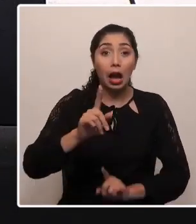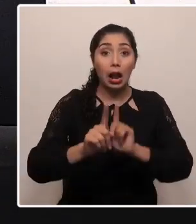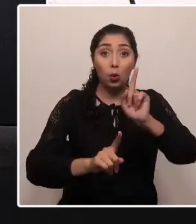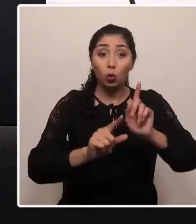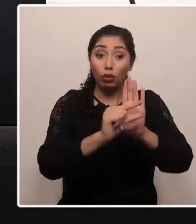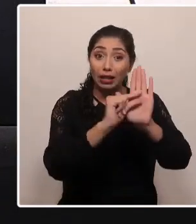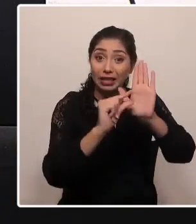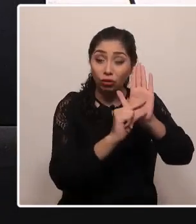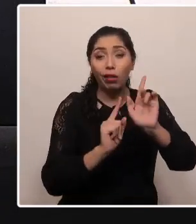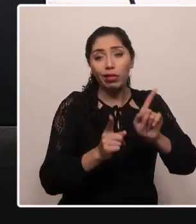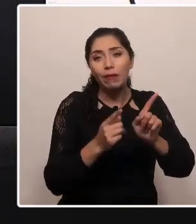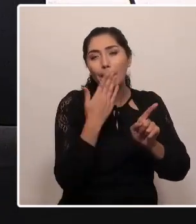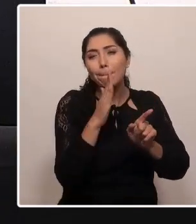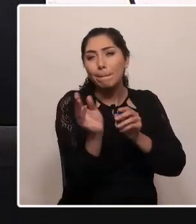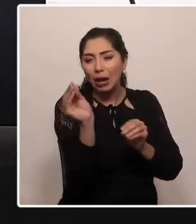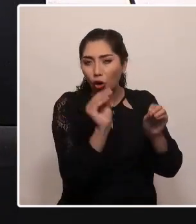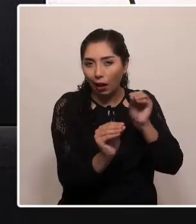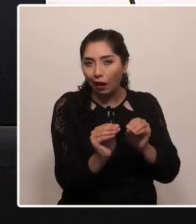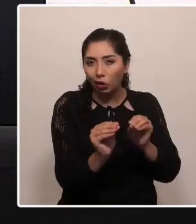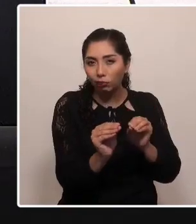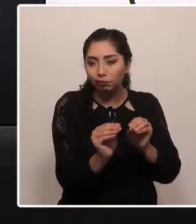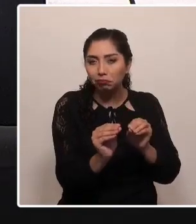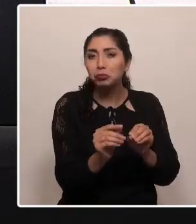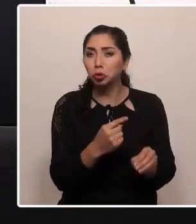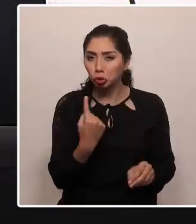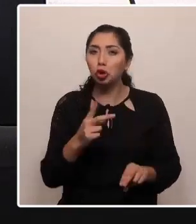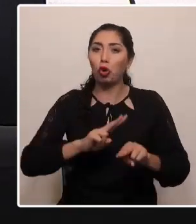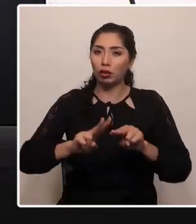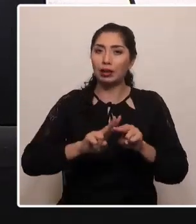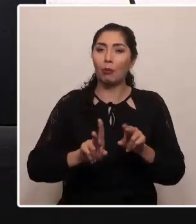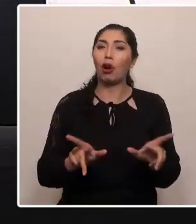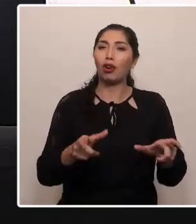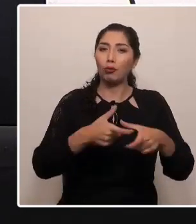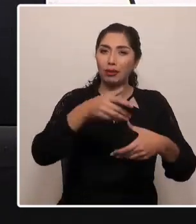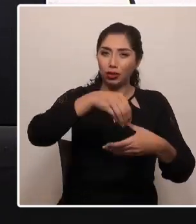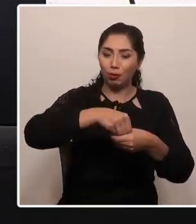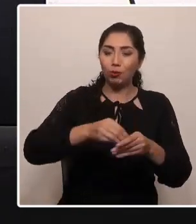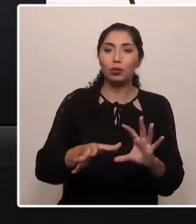ser mejorados y lo haremos en la comisión. Muchas gracias.